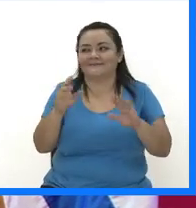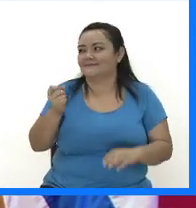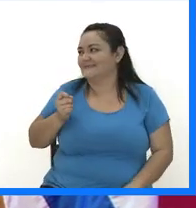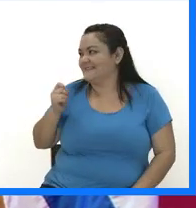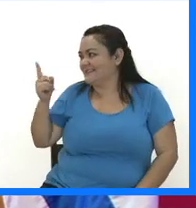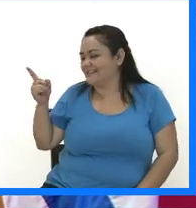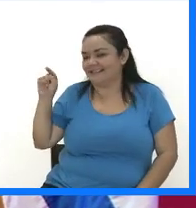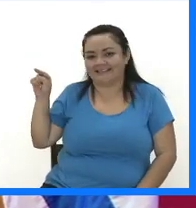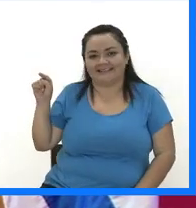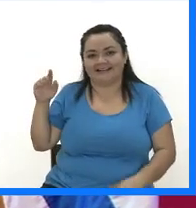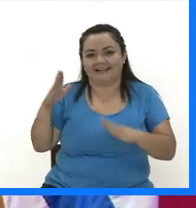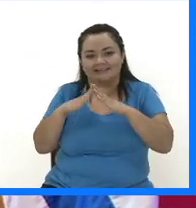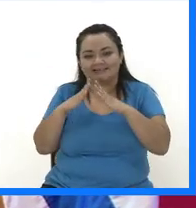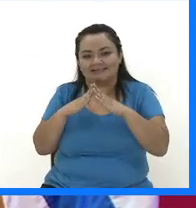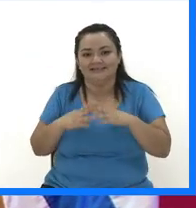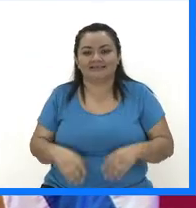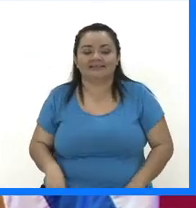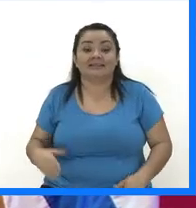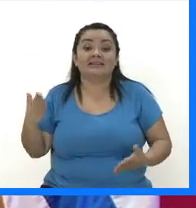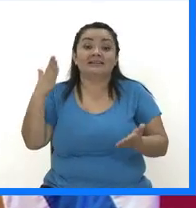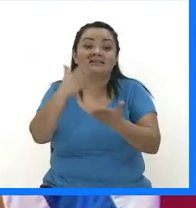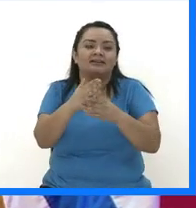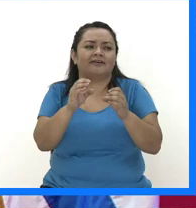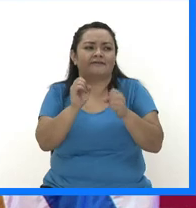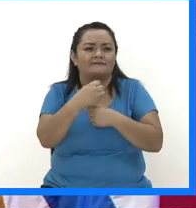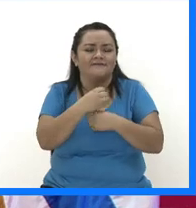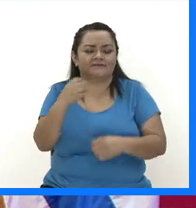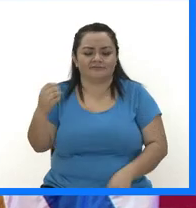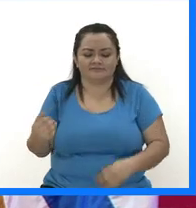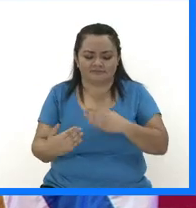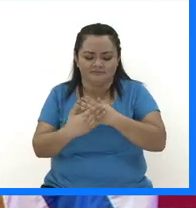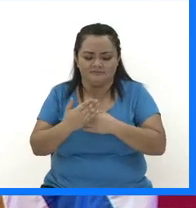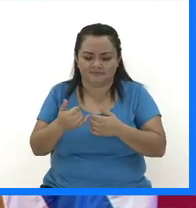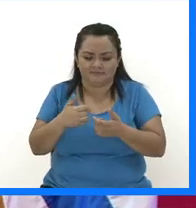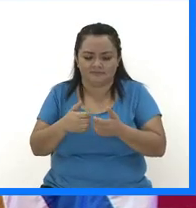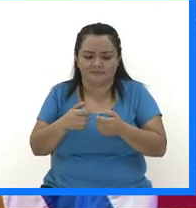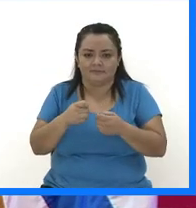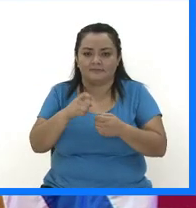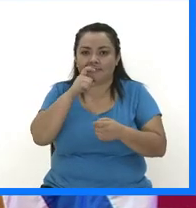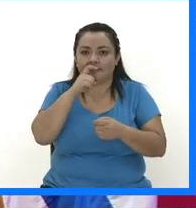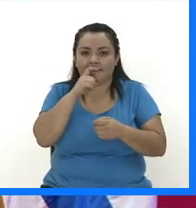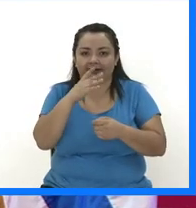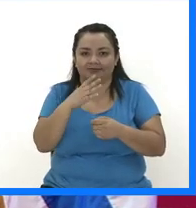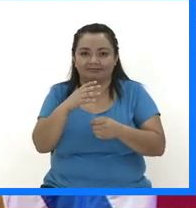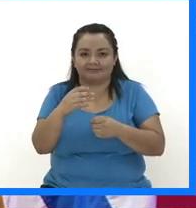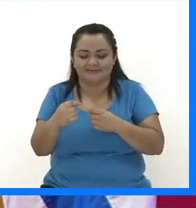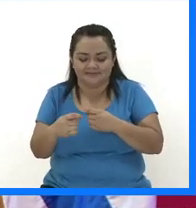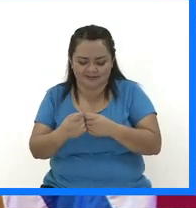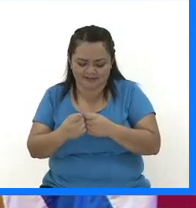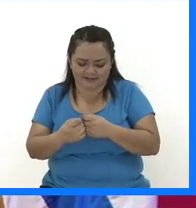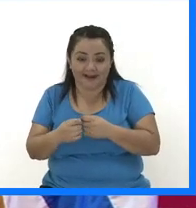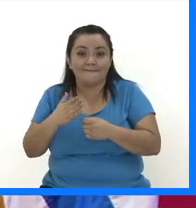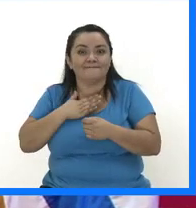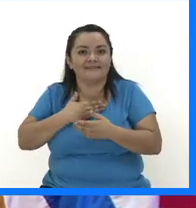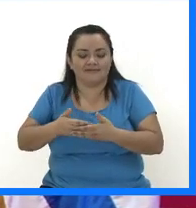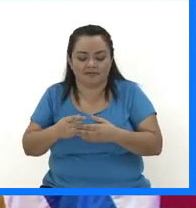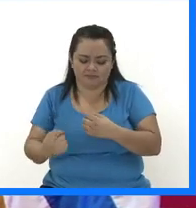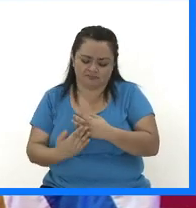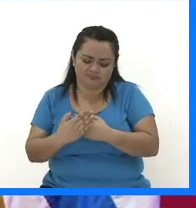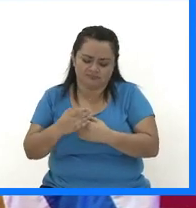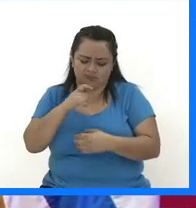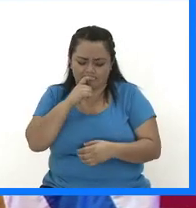pasos al llegar a la oficina solo veo que me queda me sabe y sepa puedo hablar contigo y